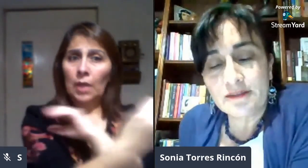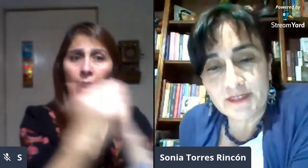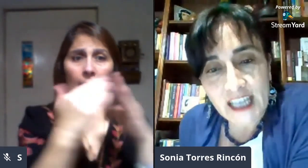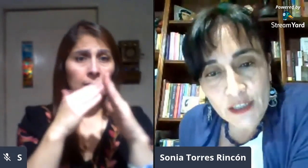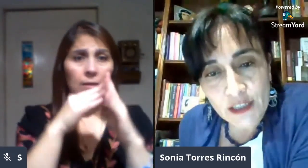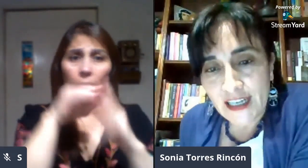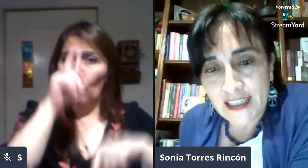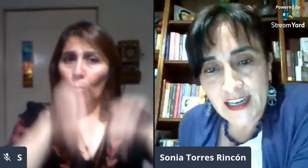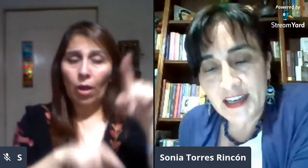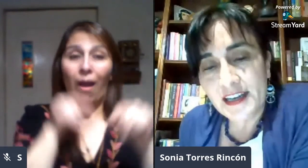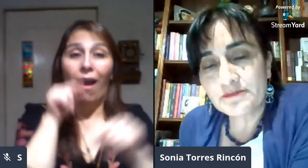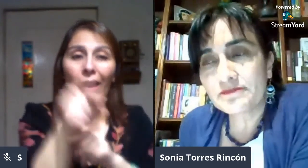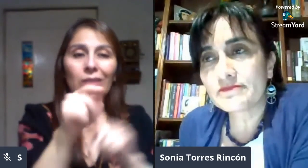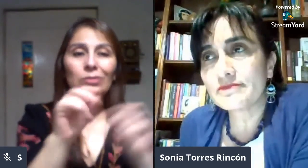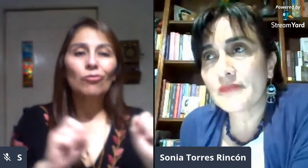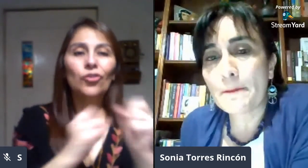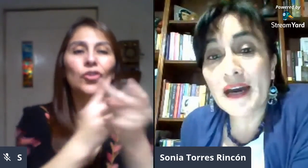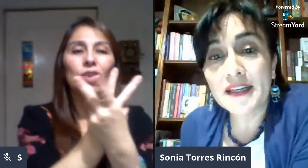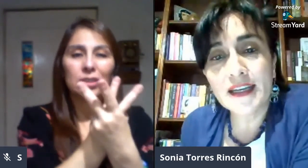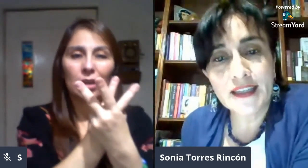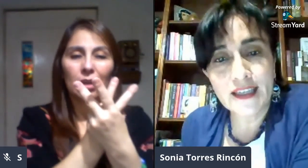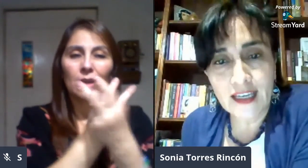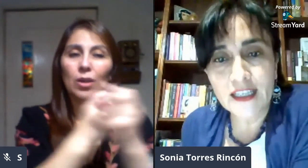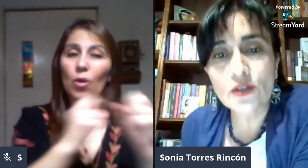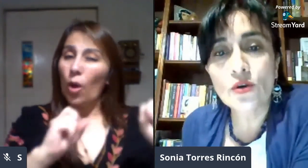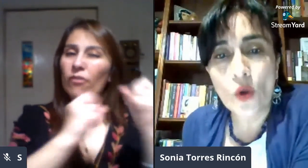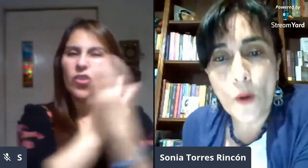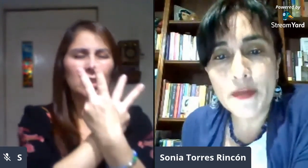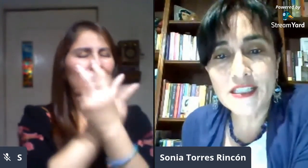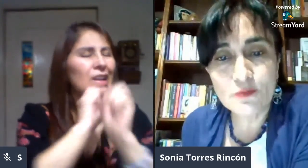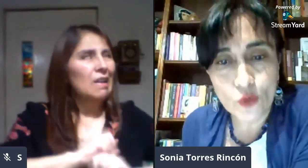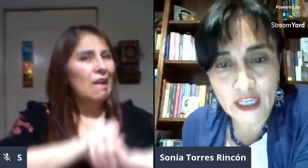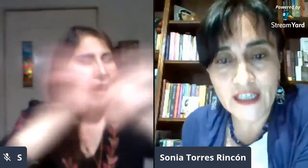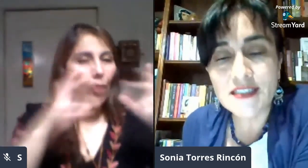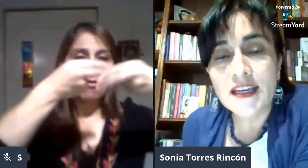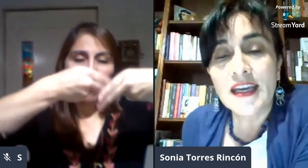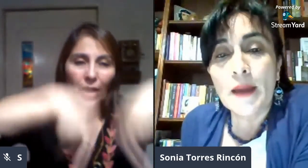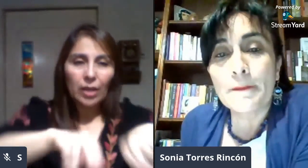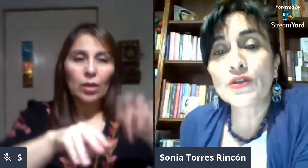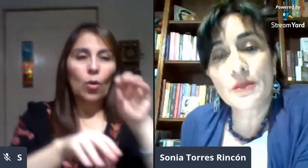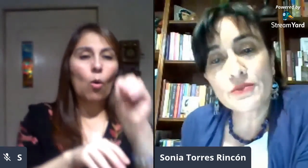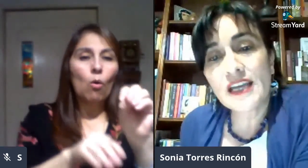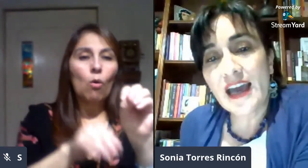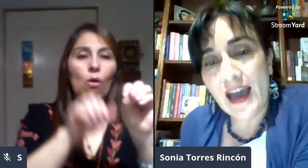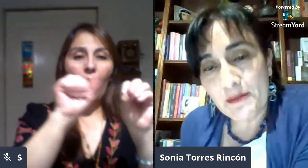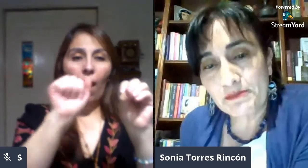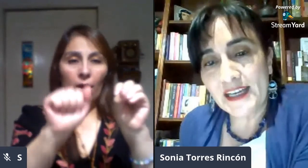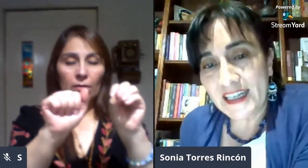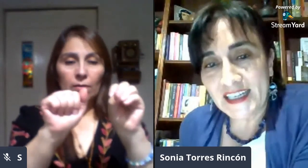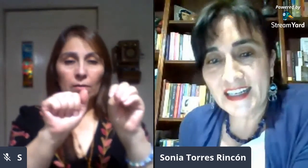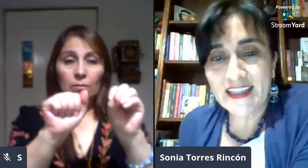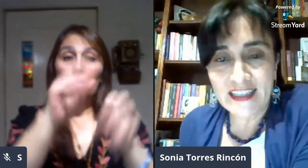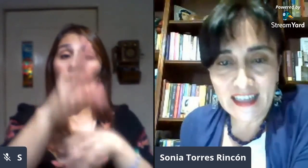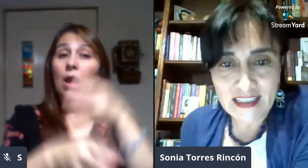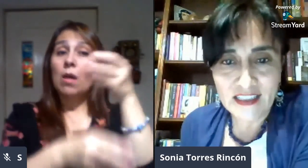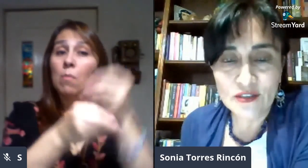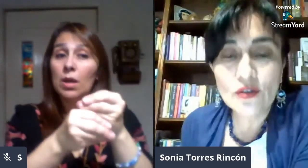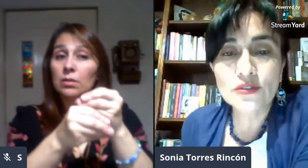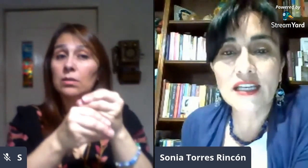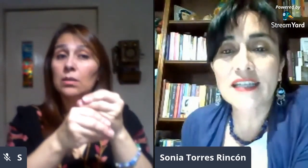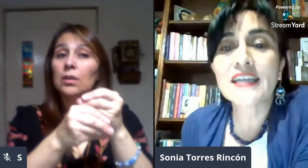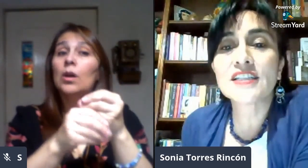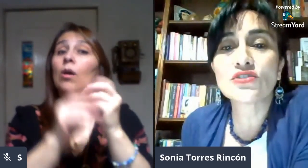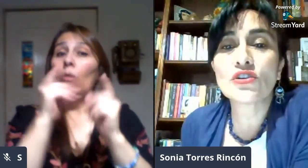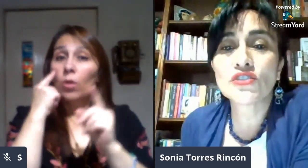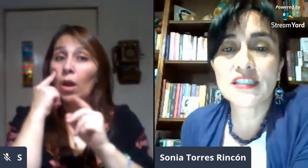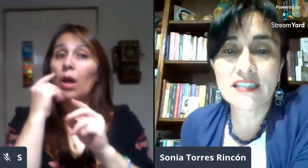que tiene una clara marca de género, hombres y mujeres, pero también una amplia carga de clase, ¿no?